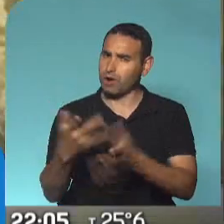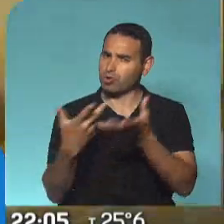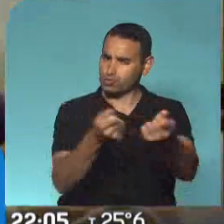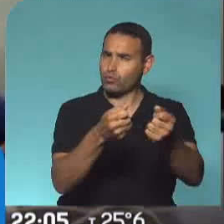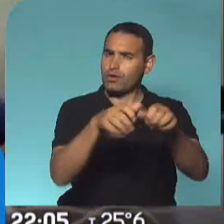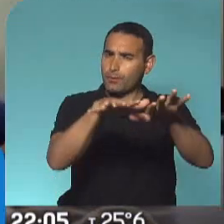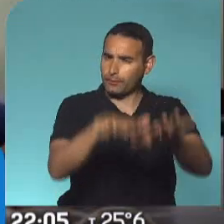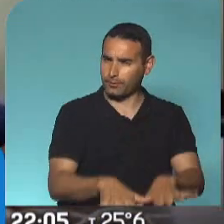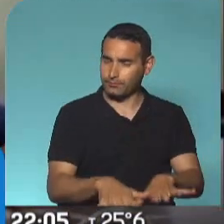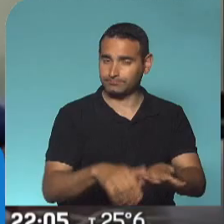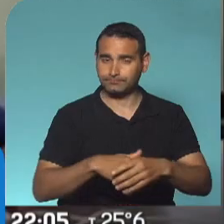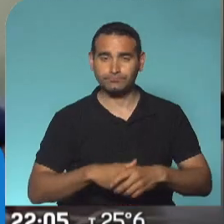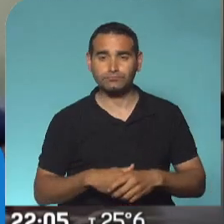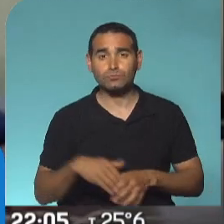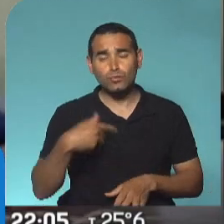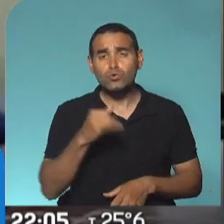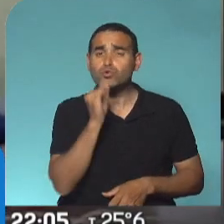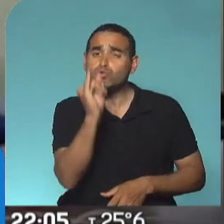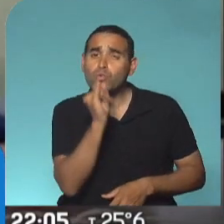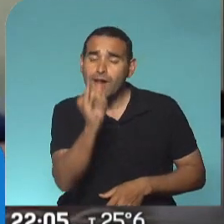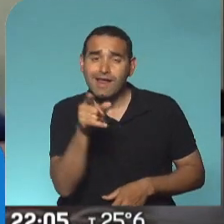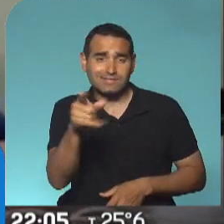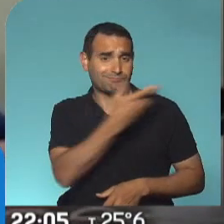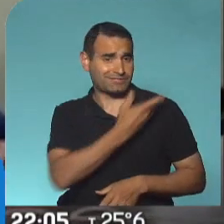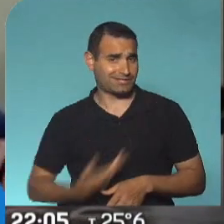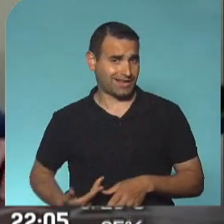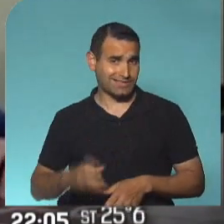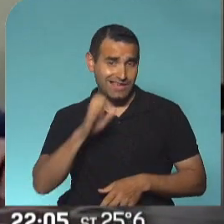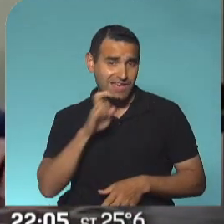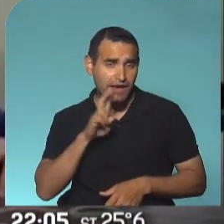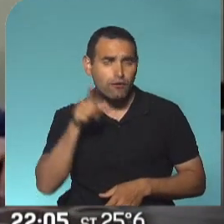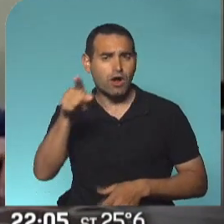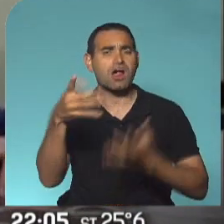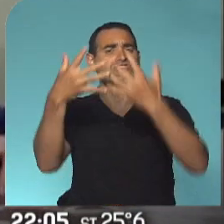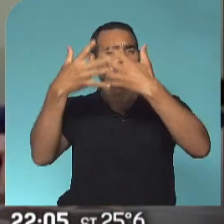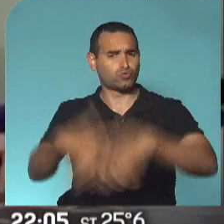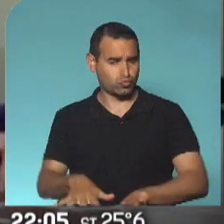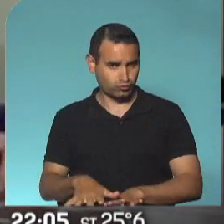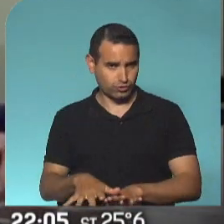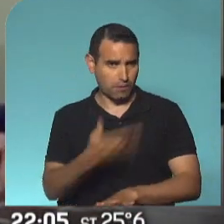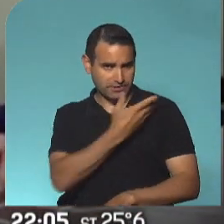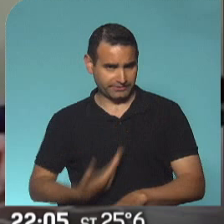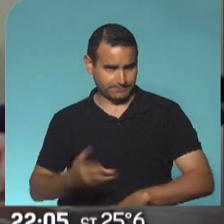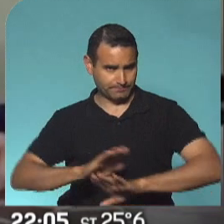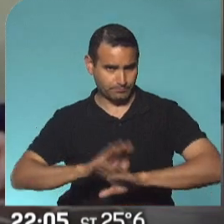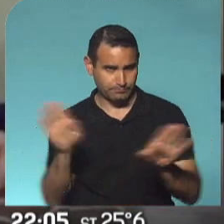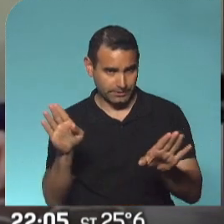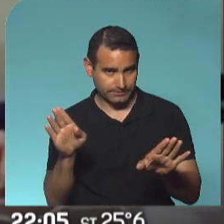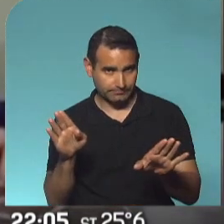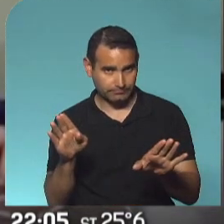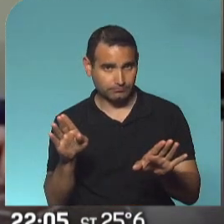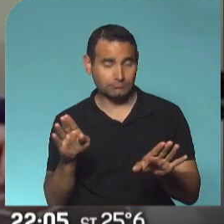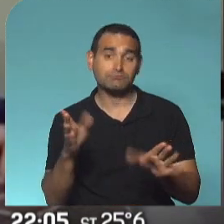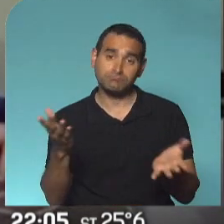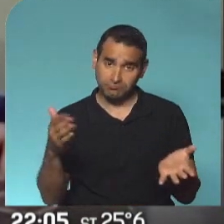país. Sugerimos al presidente del Estado que renuncie a su mandato presidencial,